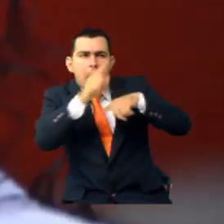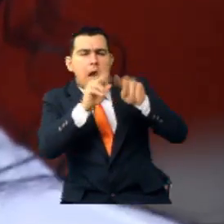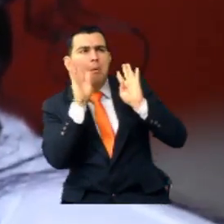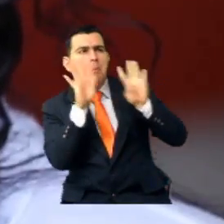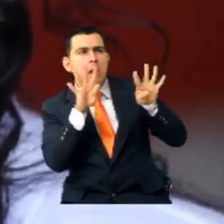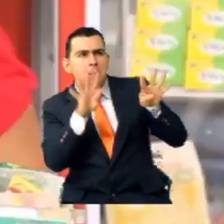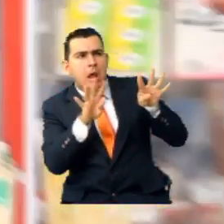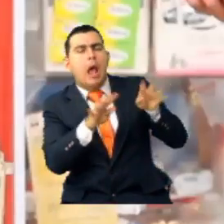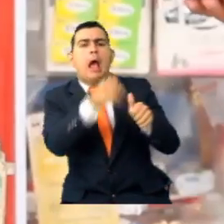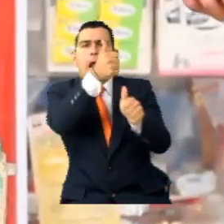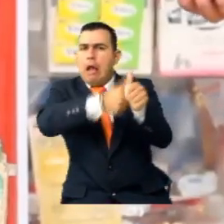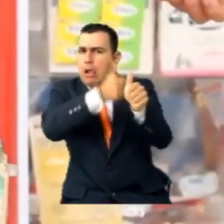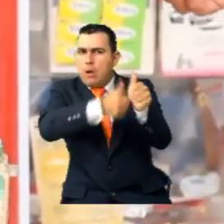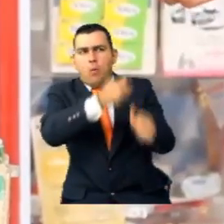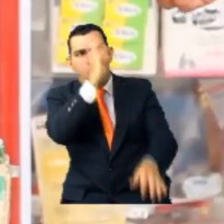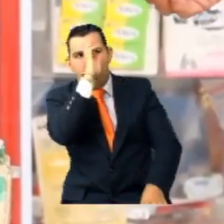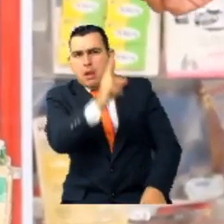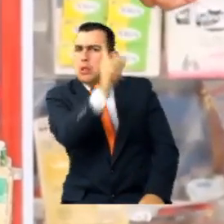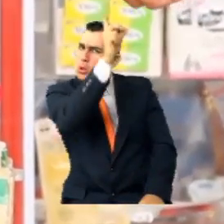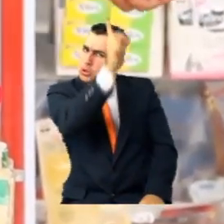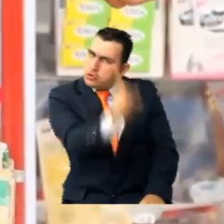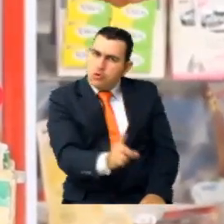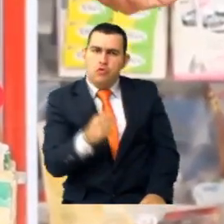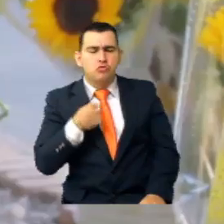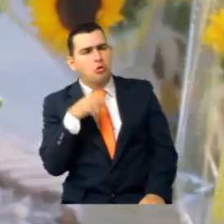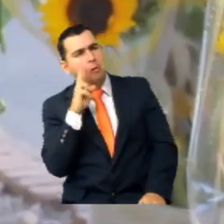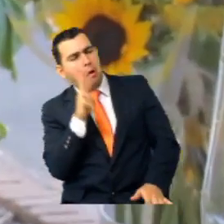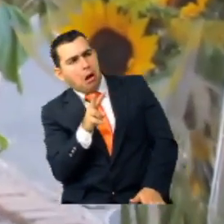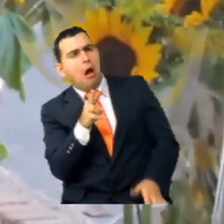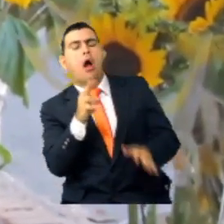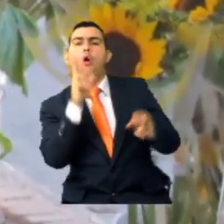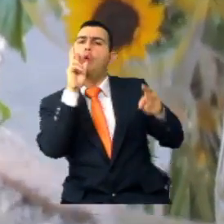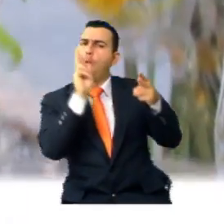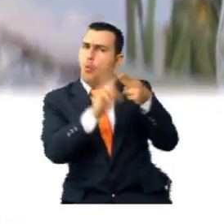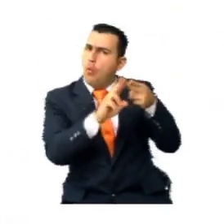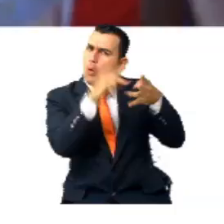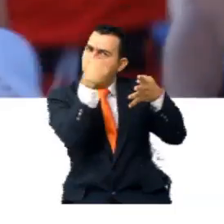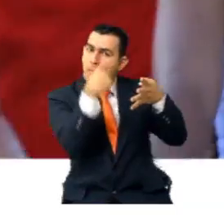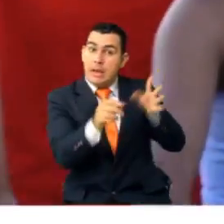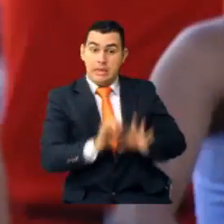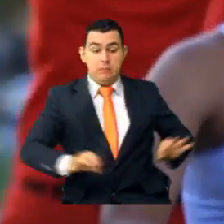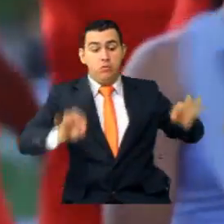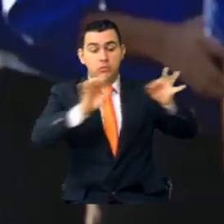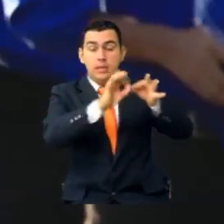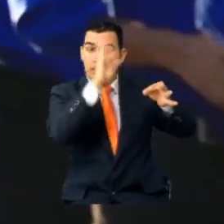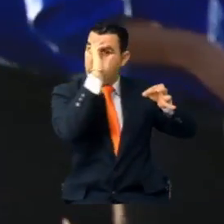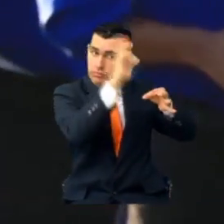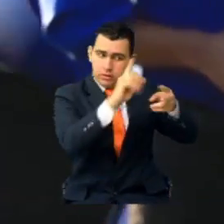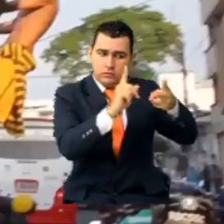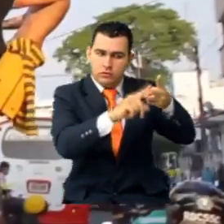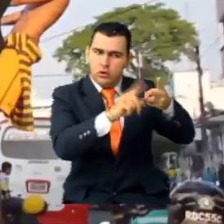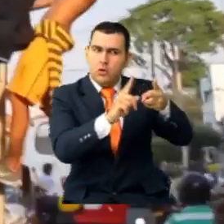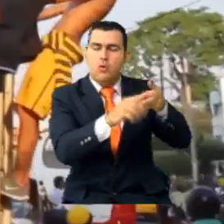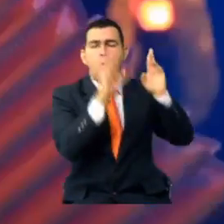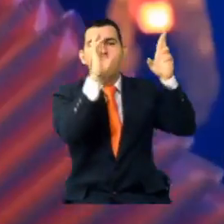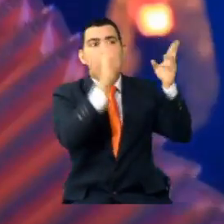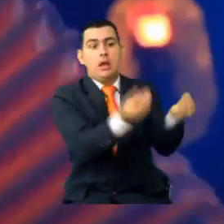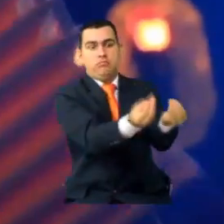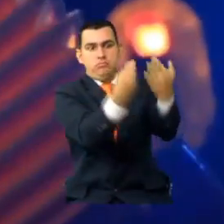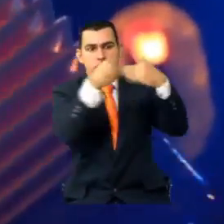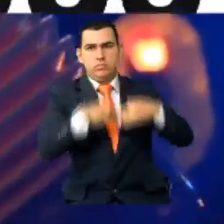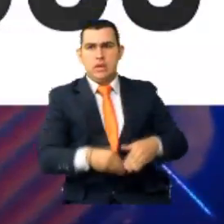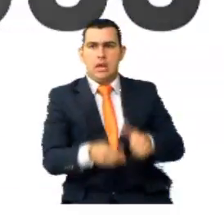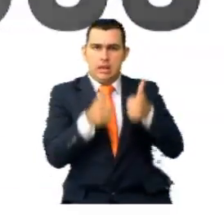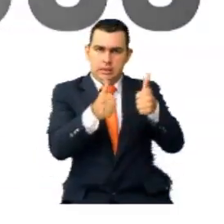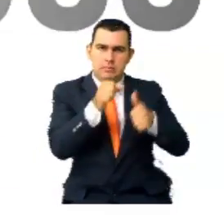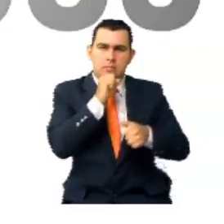con respeto, cariño, visión de evolución, pero sobre todo, bienestar para quienes hacen grande esta tierra. Bienvenidos